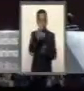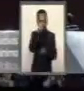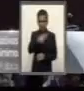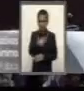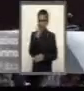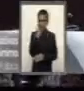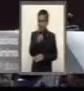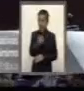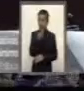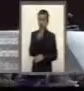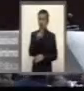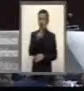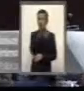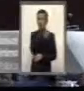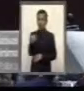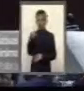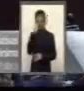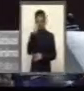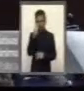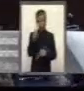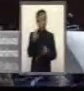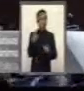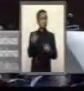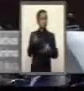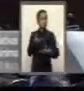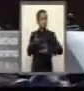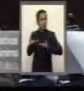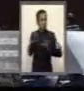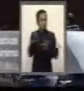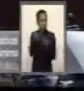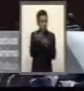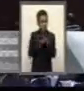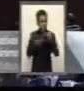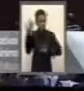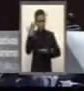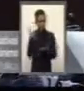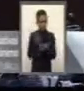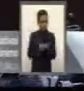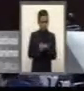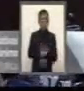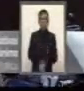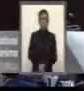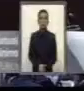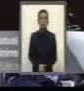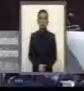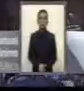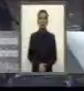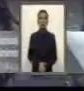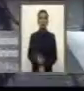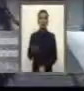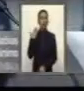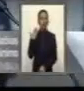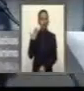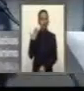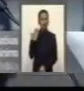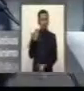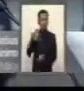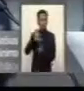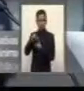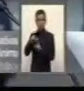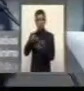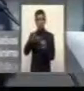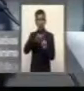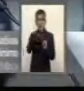la Organización para la Cooperación y Desarrollo Económico. Hace unos días, la Comisión Nacional de Salarios